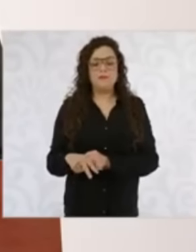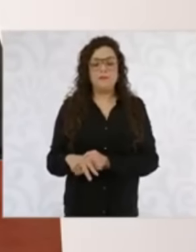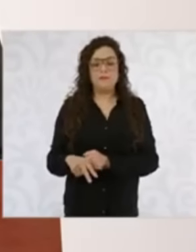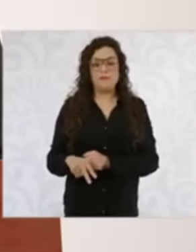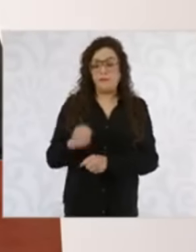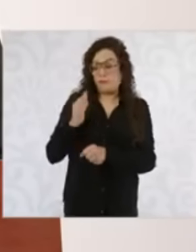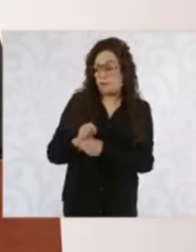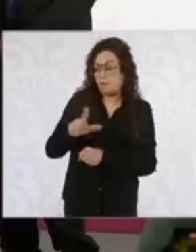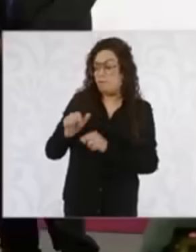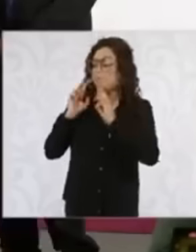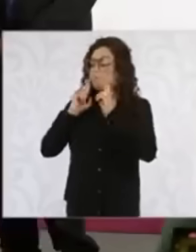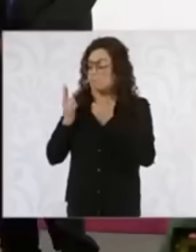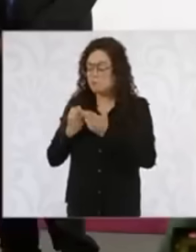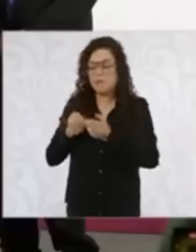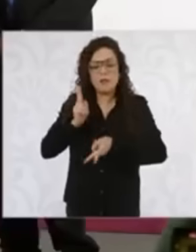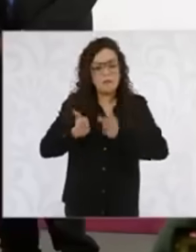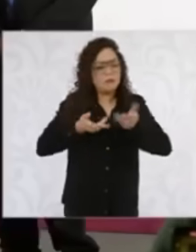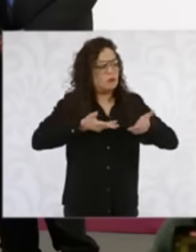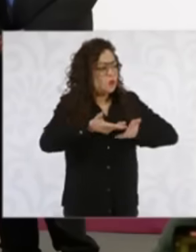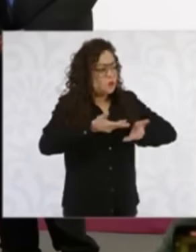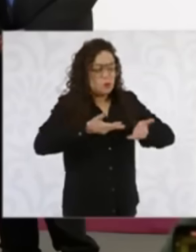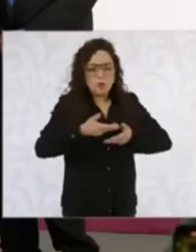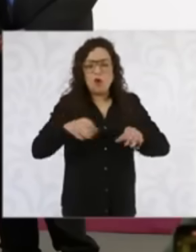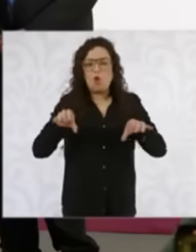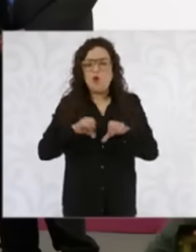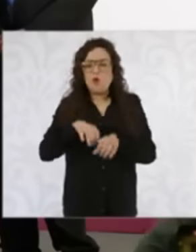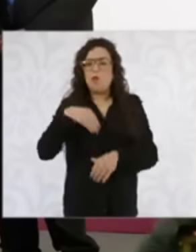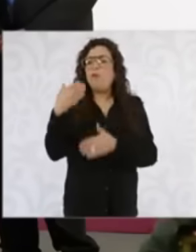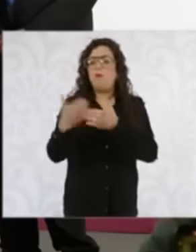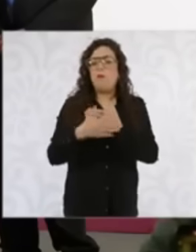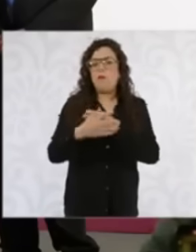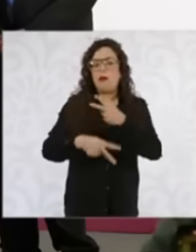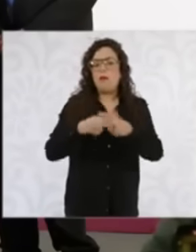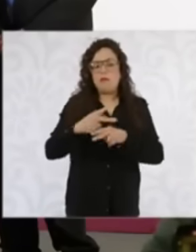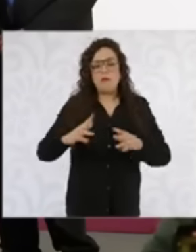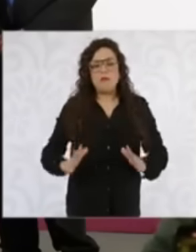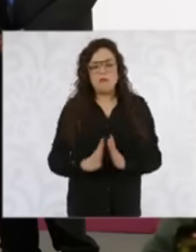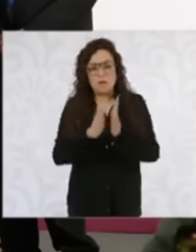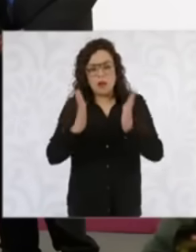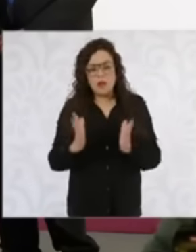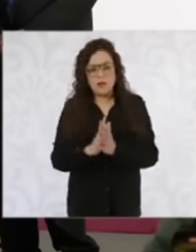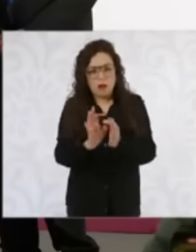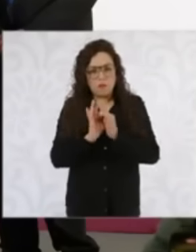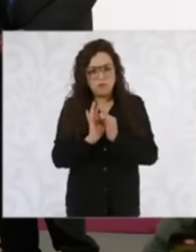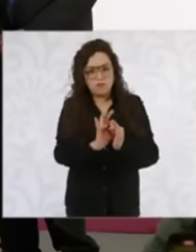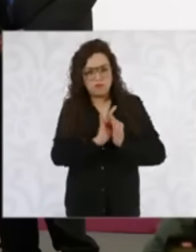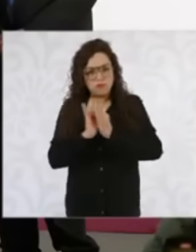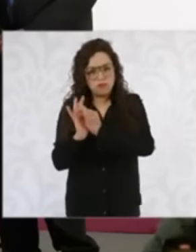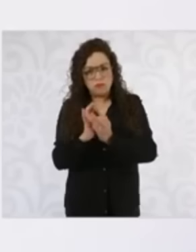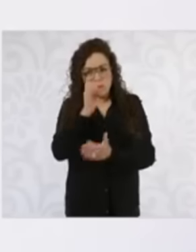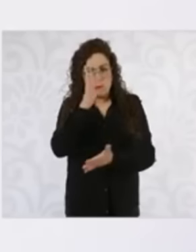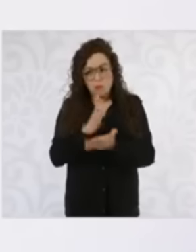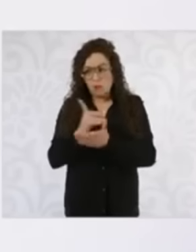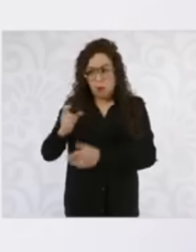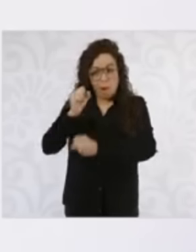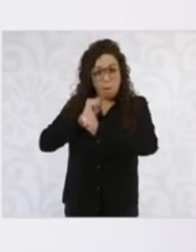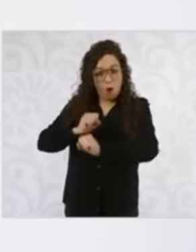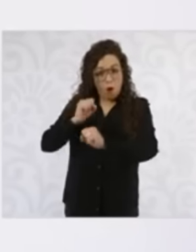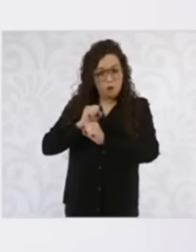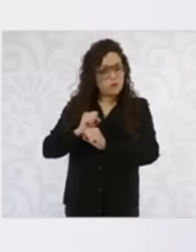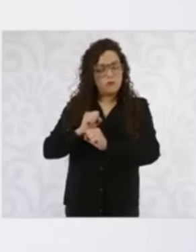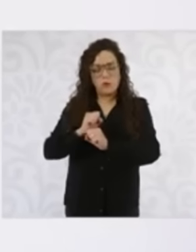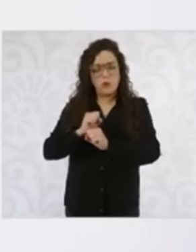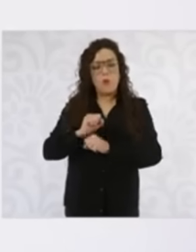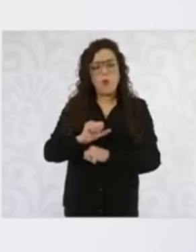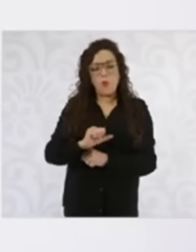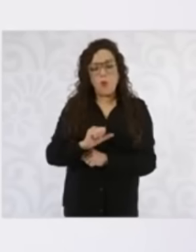tiene que ver con que termina con agua, está asociado a medio ambiente, y terminan todas las obras estratégicas del